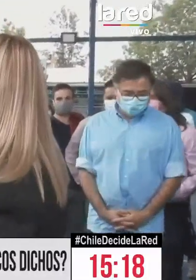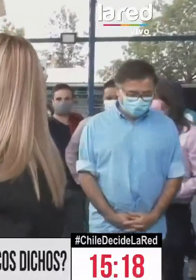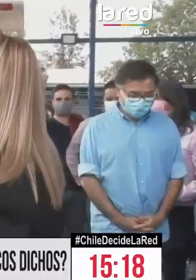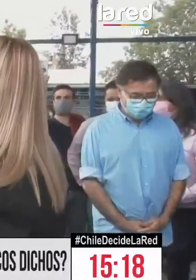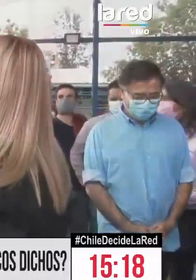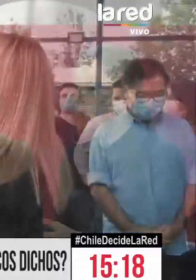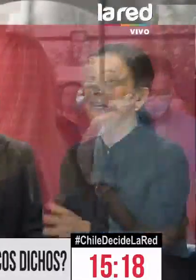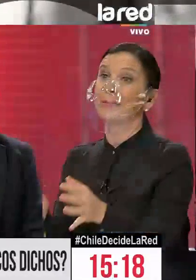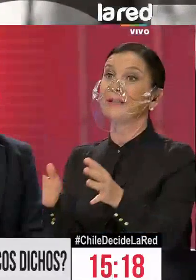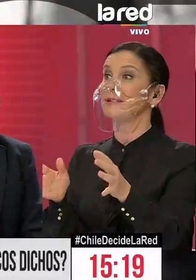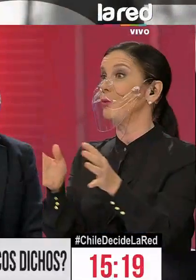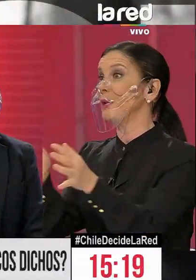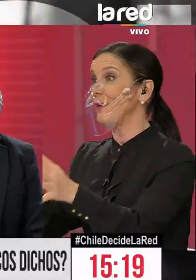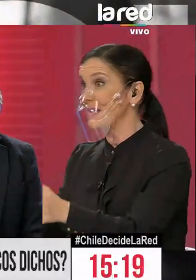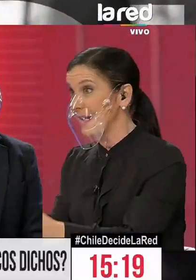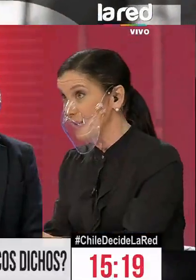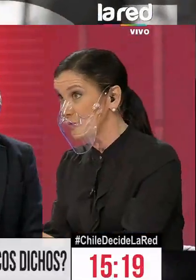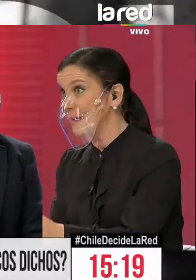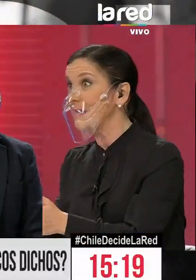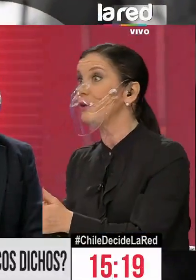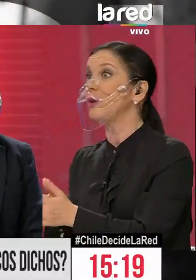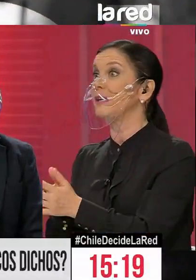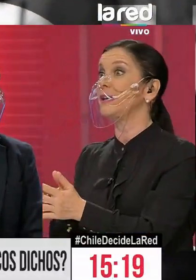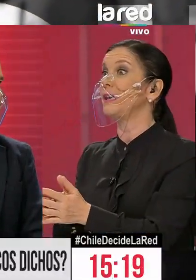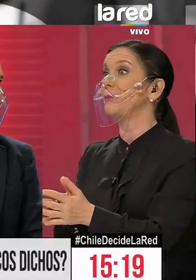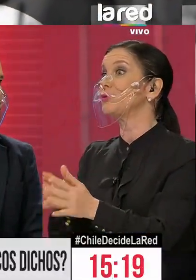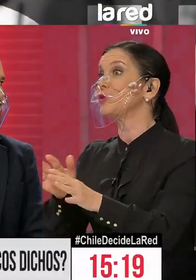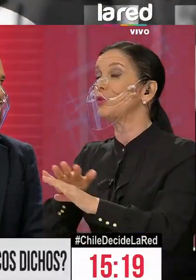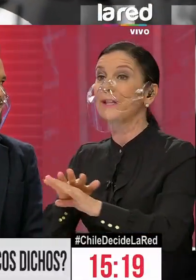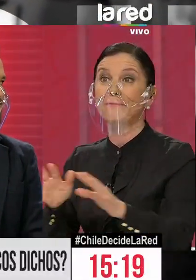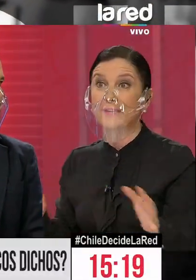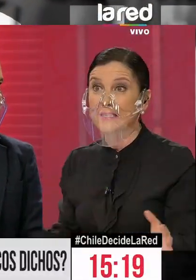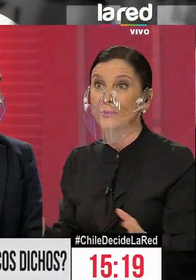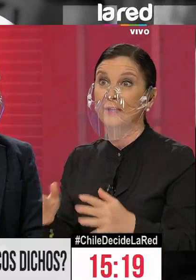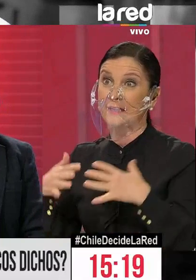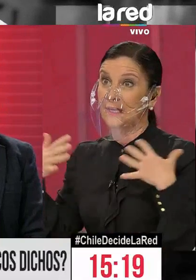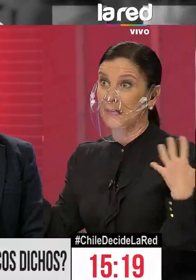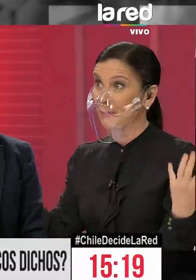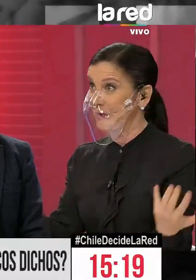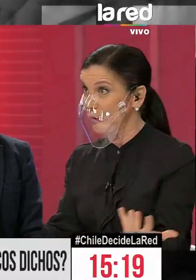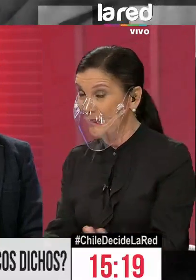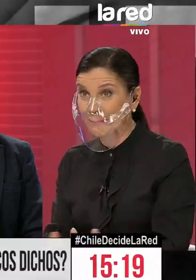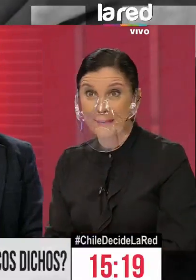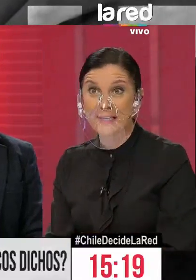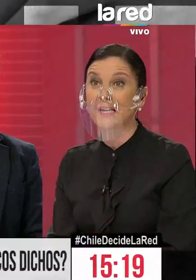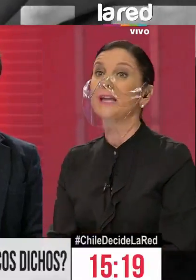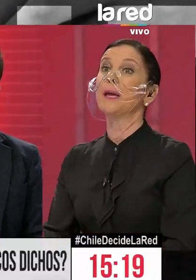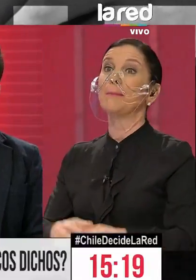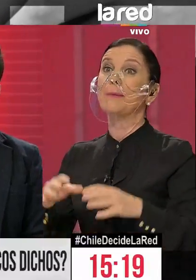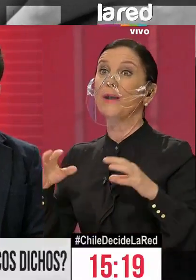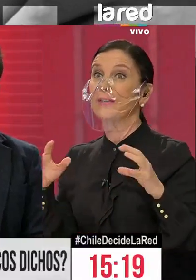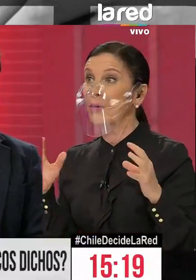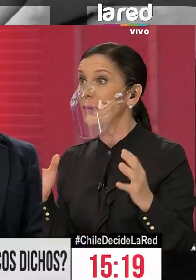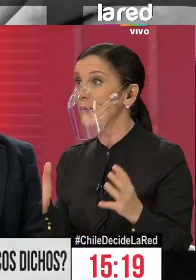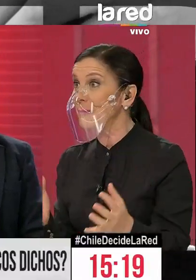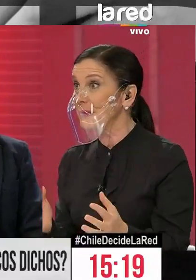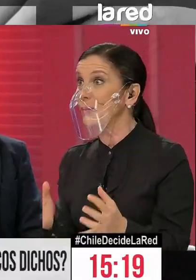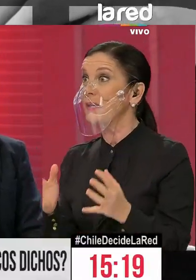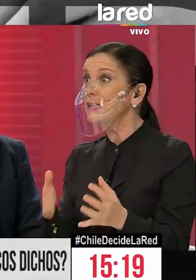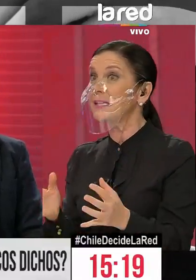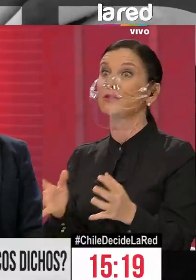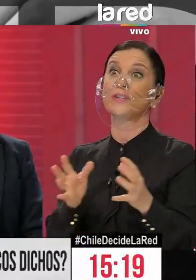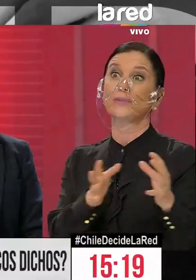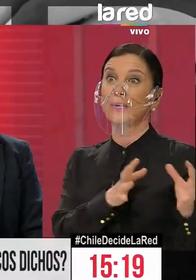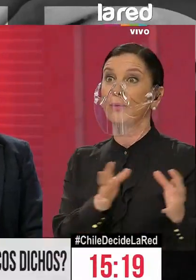la vamos a ver hoy día, en dependencia de cómo le vaya a su marido, a quien le puso todas las fichas durante el periodo de campaña. Vamos a ver cómo le va al